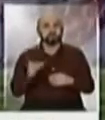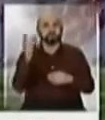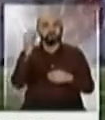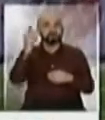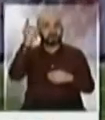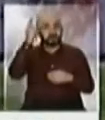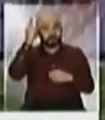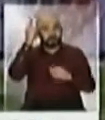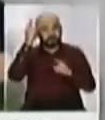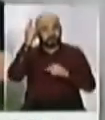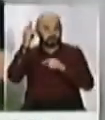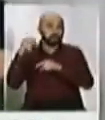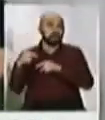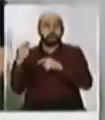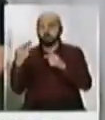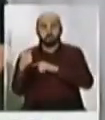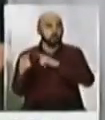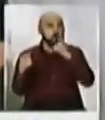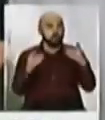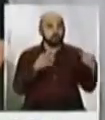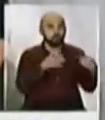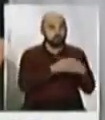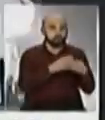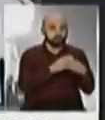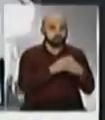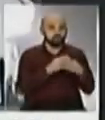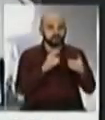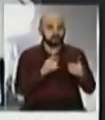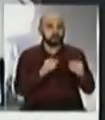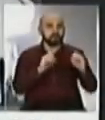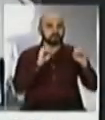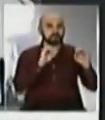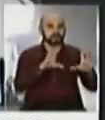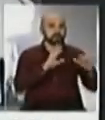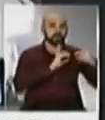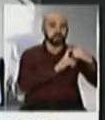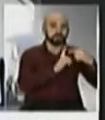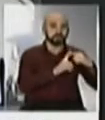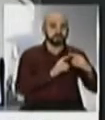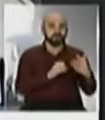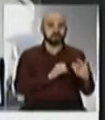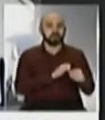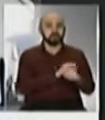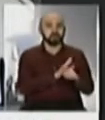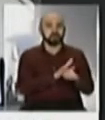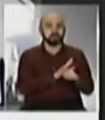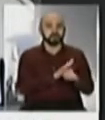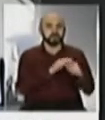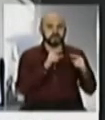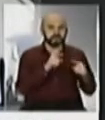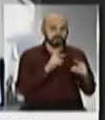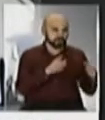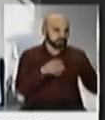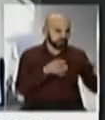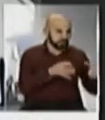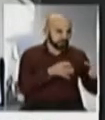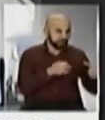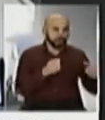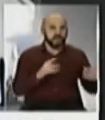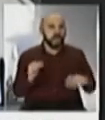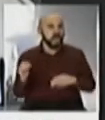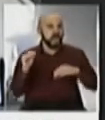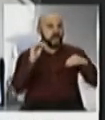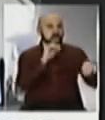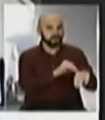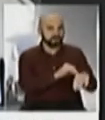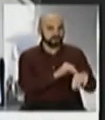su rival, presentaba 10 casos positivos de COVID. Eso acá no va a ocurrir. Ese papelón de que hay un equipo en la cancha y que le avisan en la